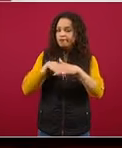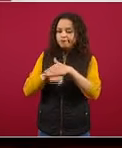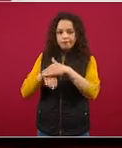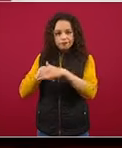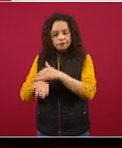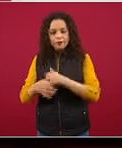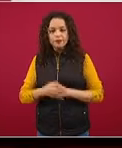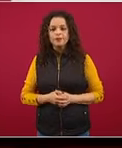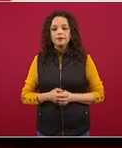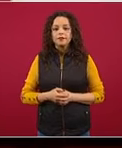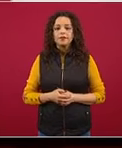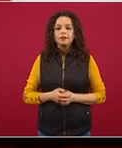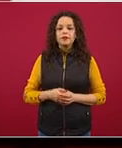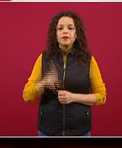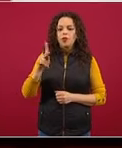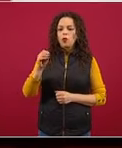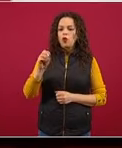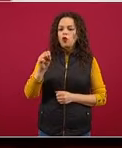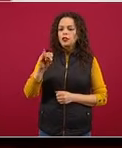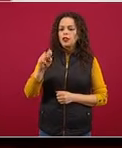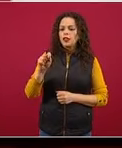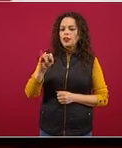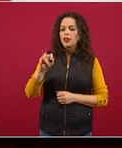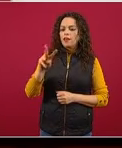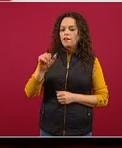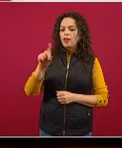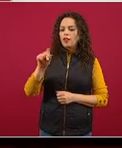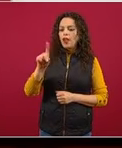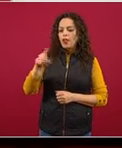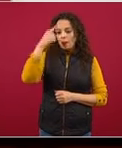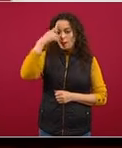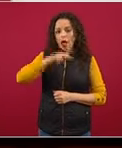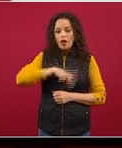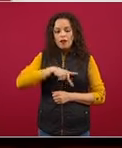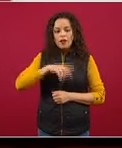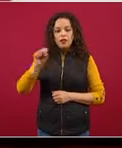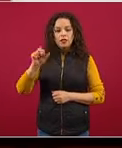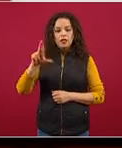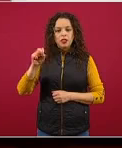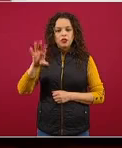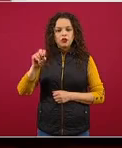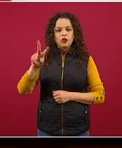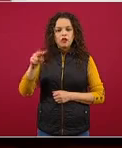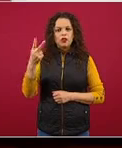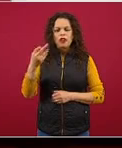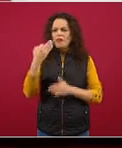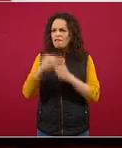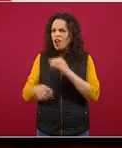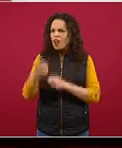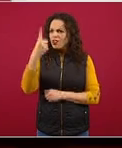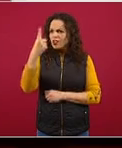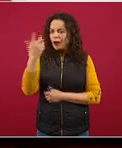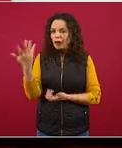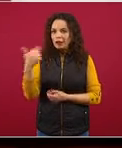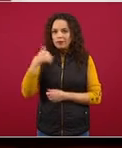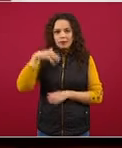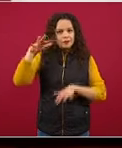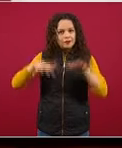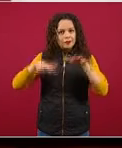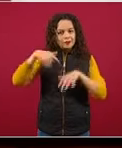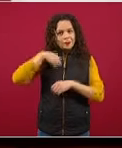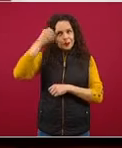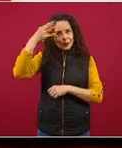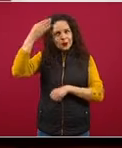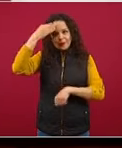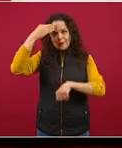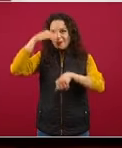la positividad al virus SARS-CoV-2, y me falta uno. La memoria a veces nos traiciona